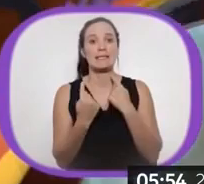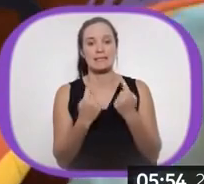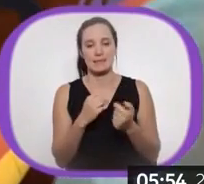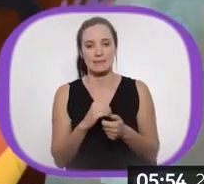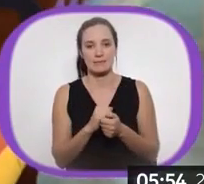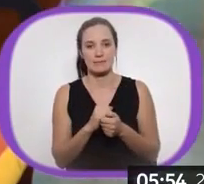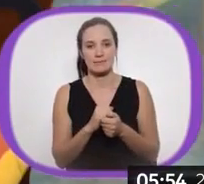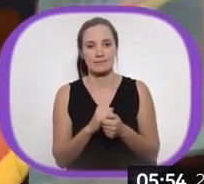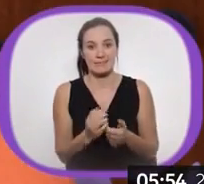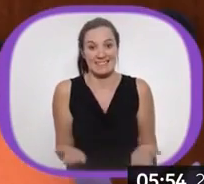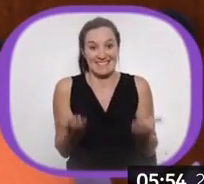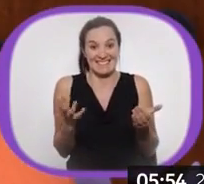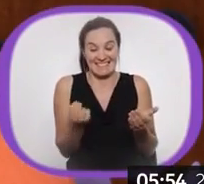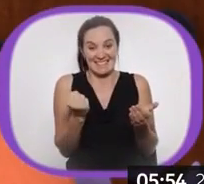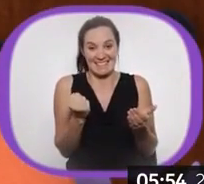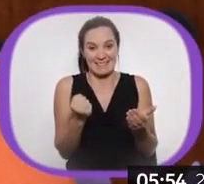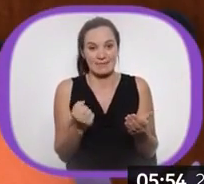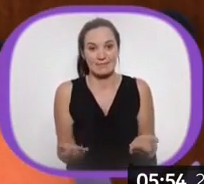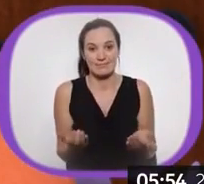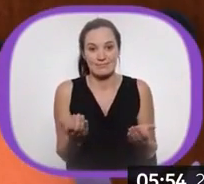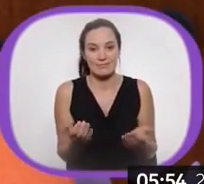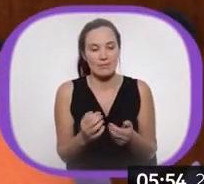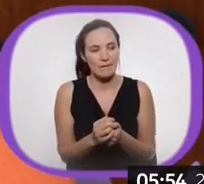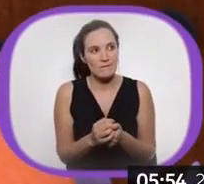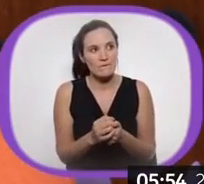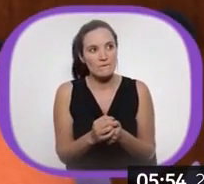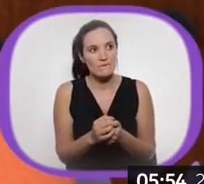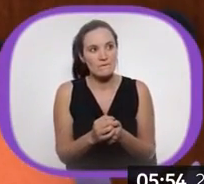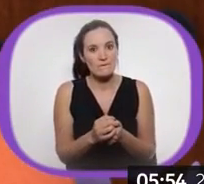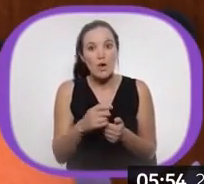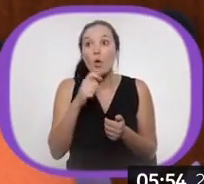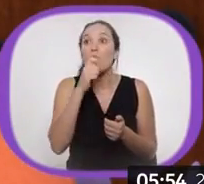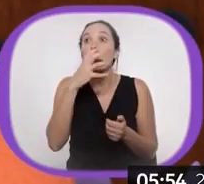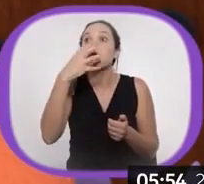¡Te tengo! ¡Guau! ¿Y todas estas burbujas?